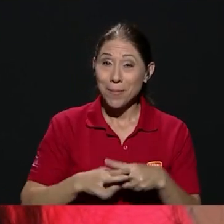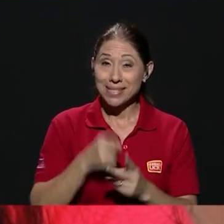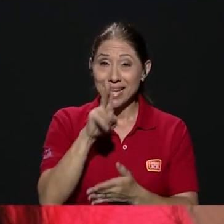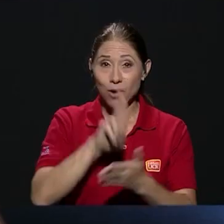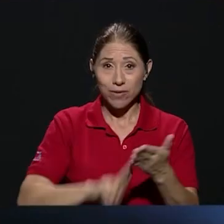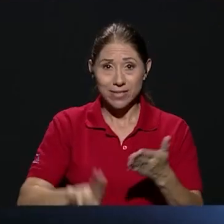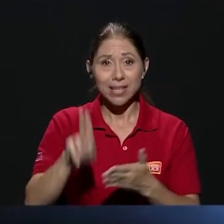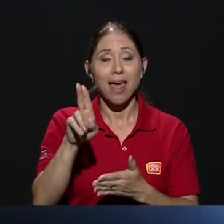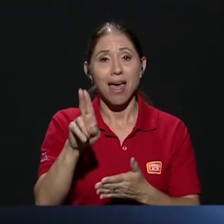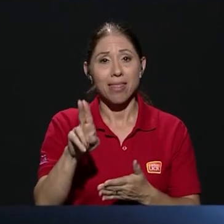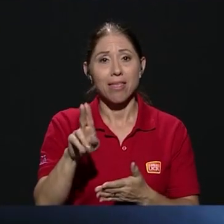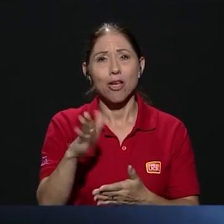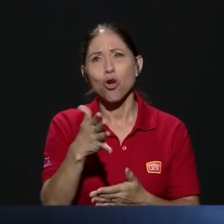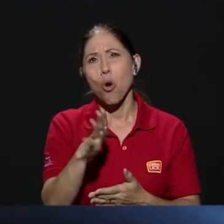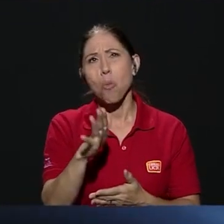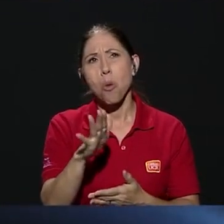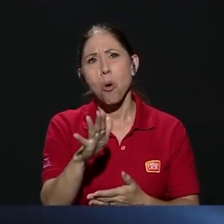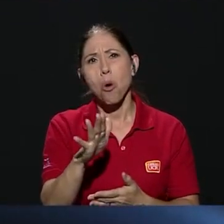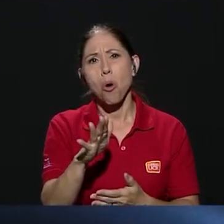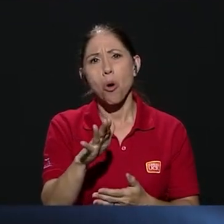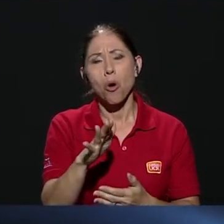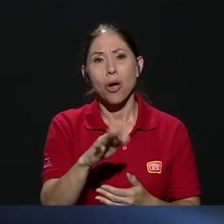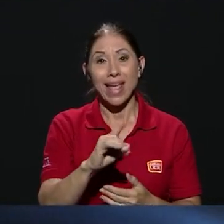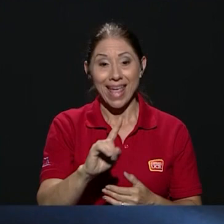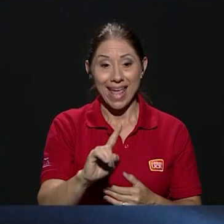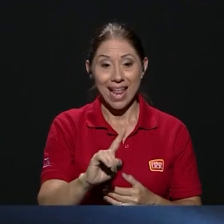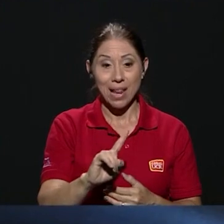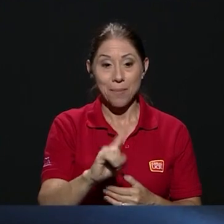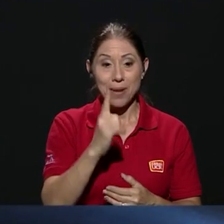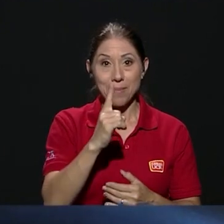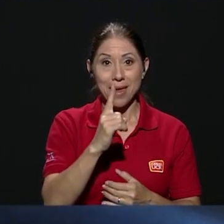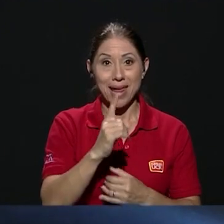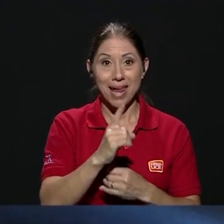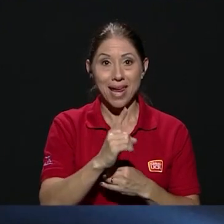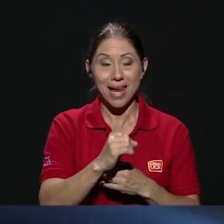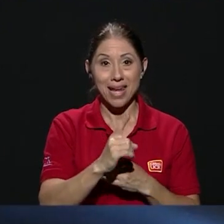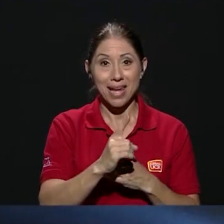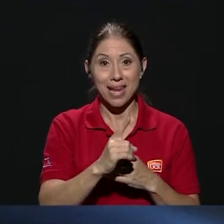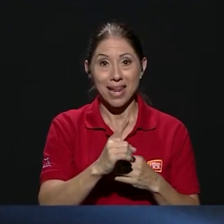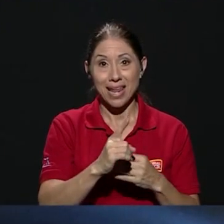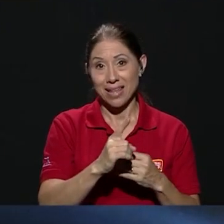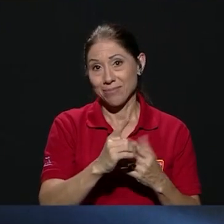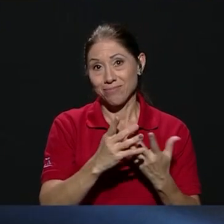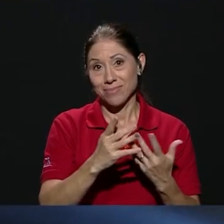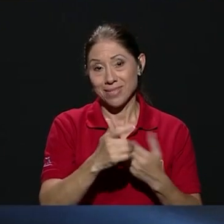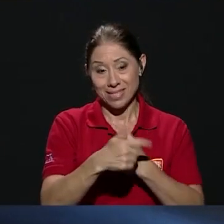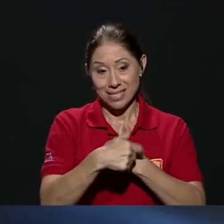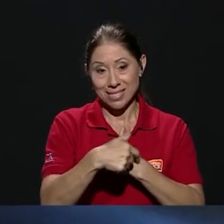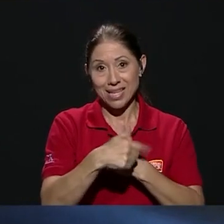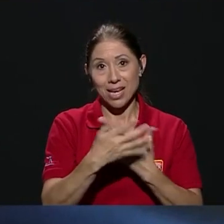universidad, más o menos como al final del primer ciclo, sí sentí más o menos como